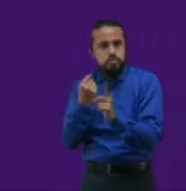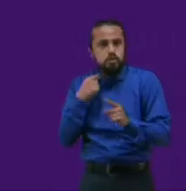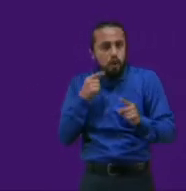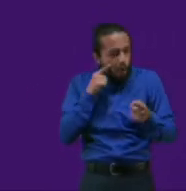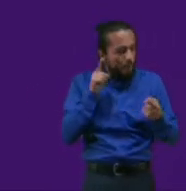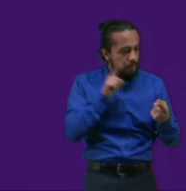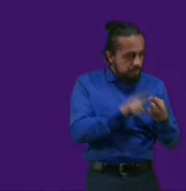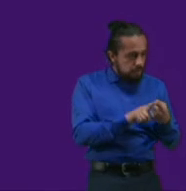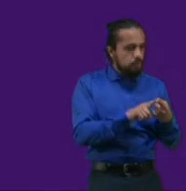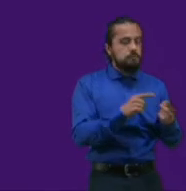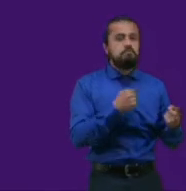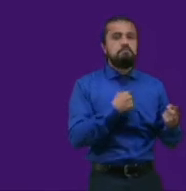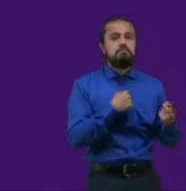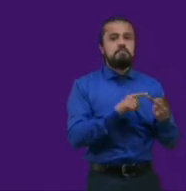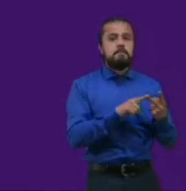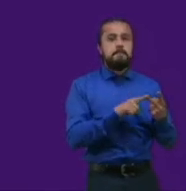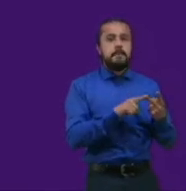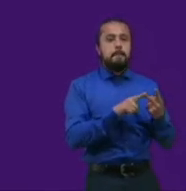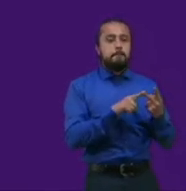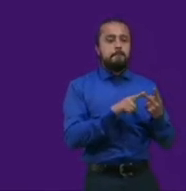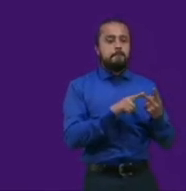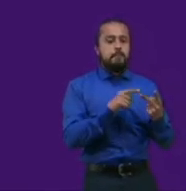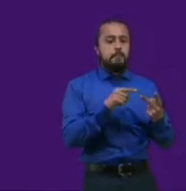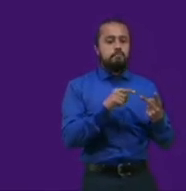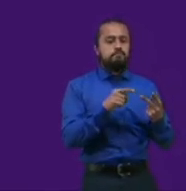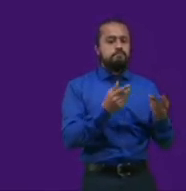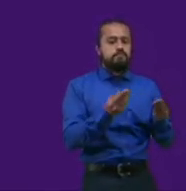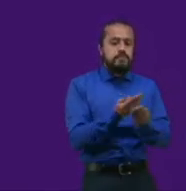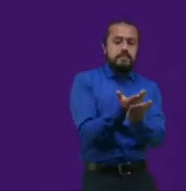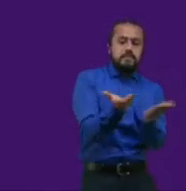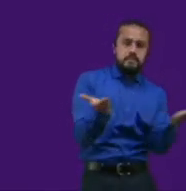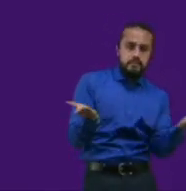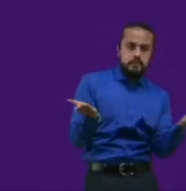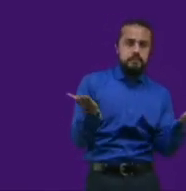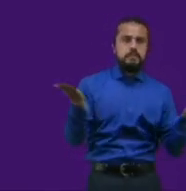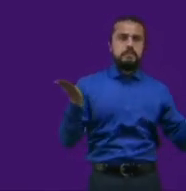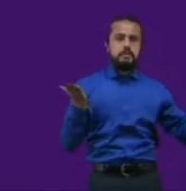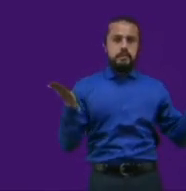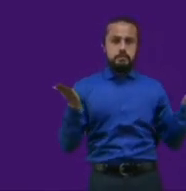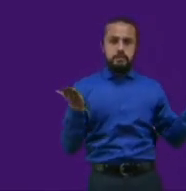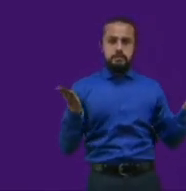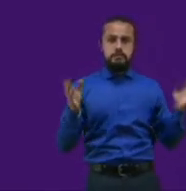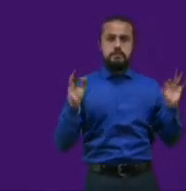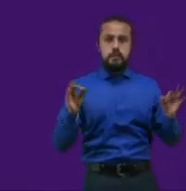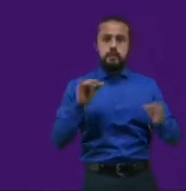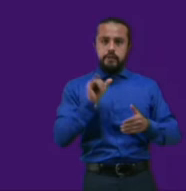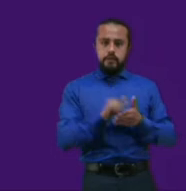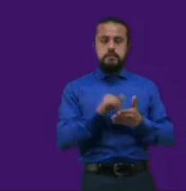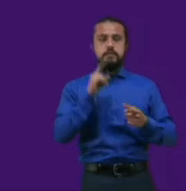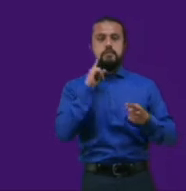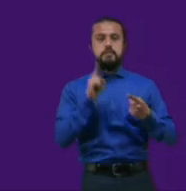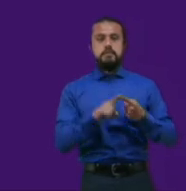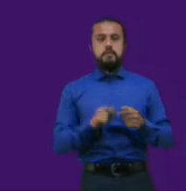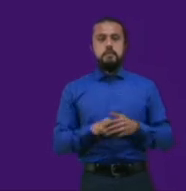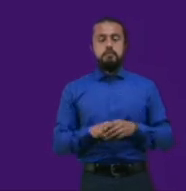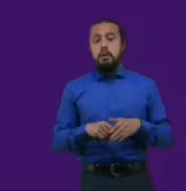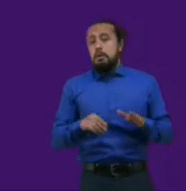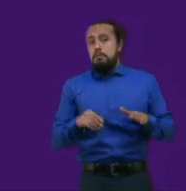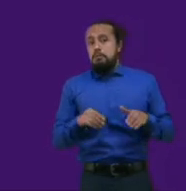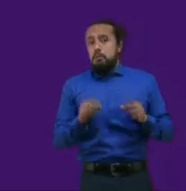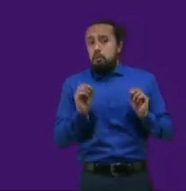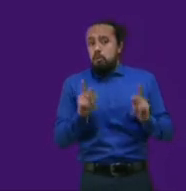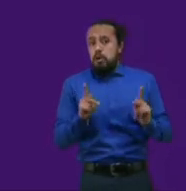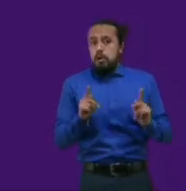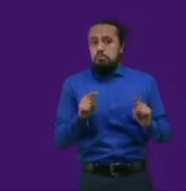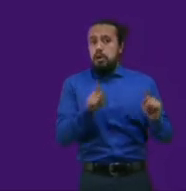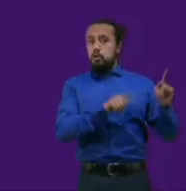objetivo, su propósito y hacerlo una realidad y tenerlo masificado al nivel que uno lo quiera masificar. Pues está bien que haya compañías que solo piensen